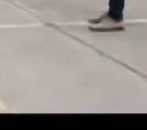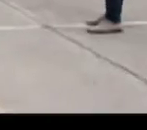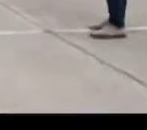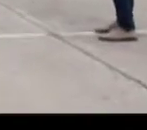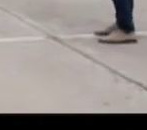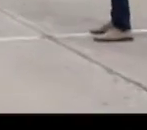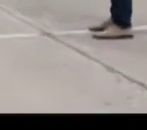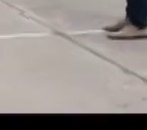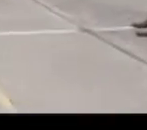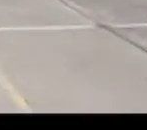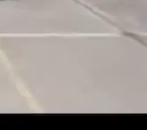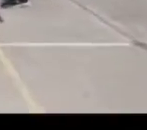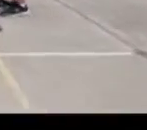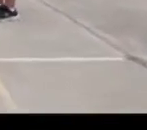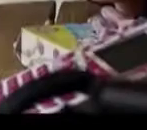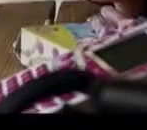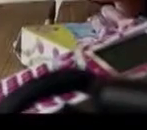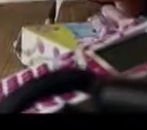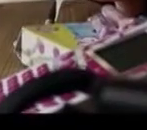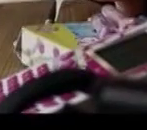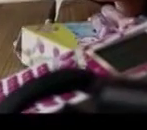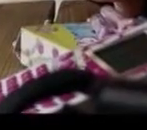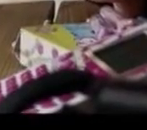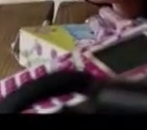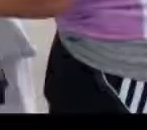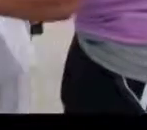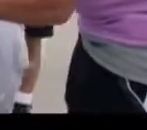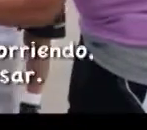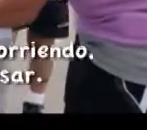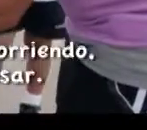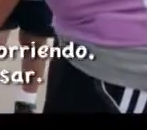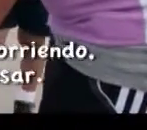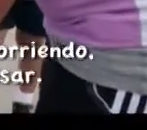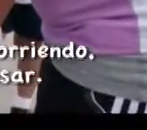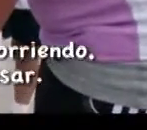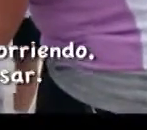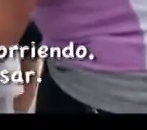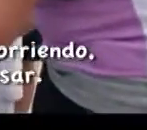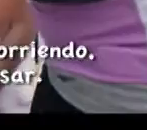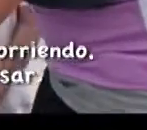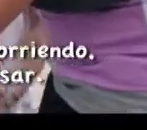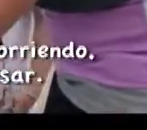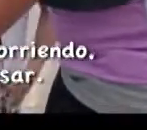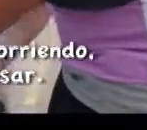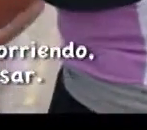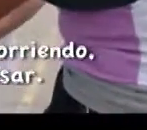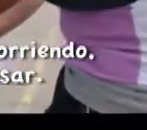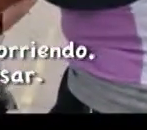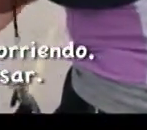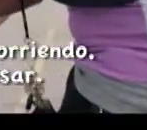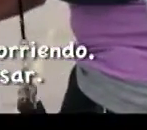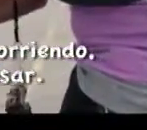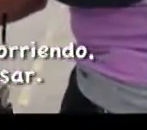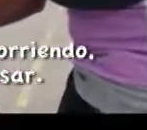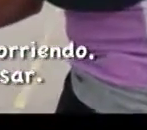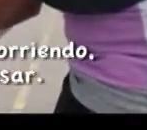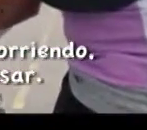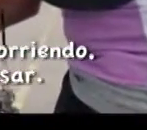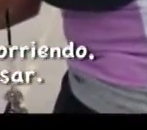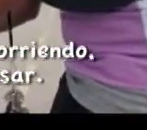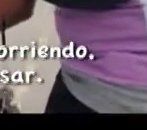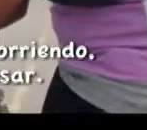¿Dónde es la bandera? Y nadie puede tocar y sala, solo ella la puede coger. Si quieres robar la bandera, puedes ir corriendo,